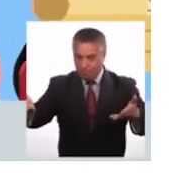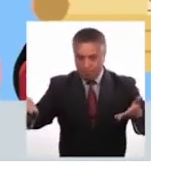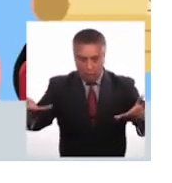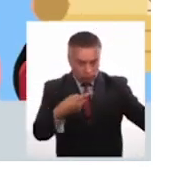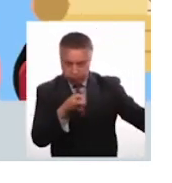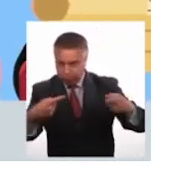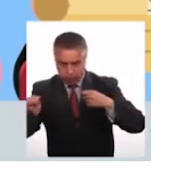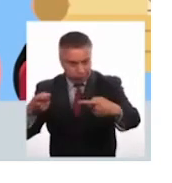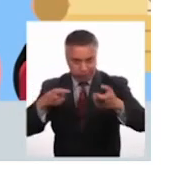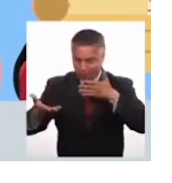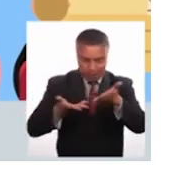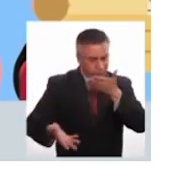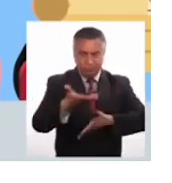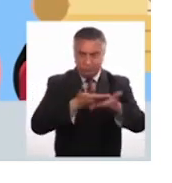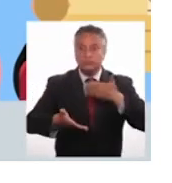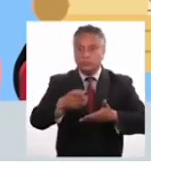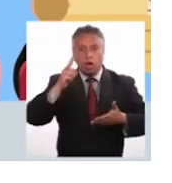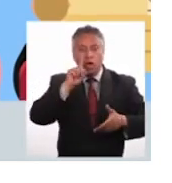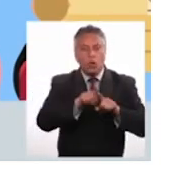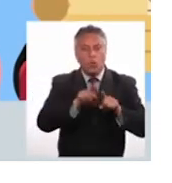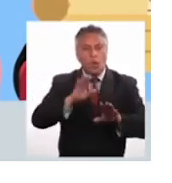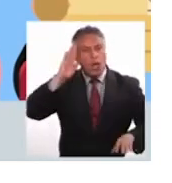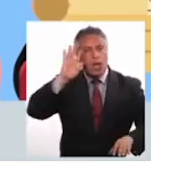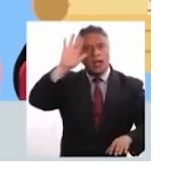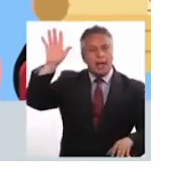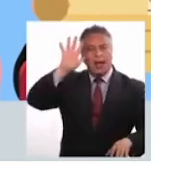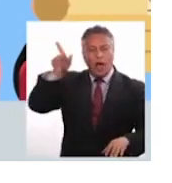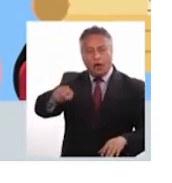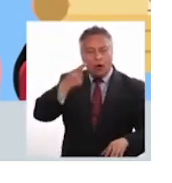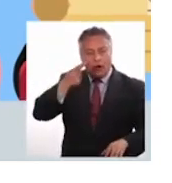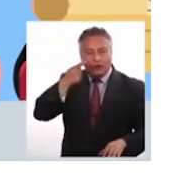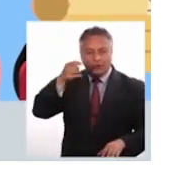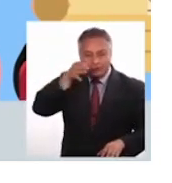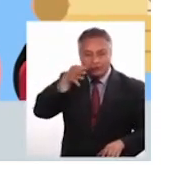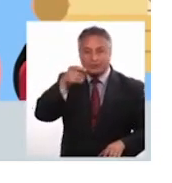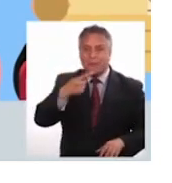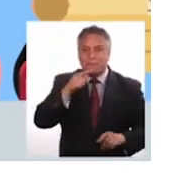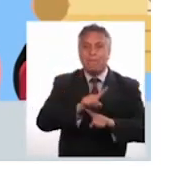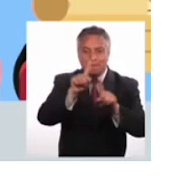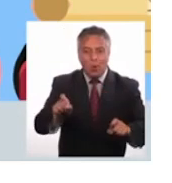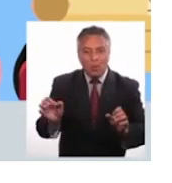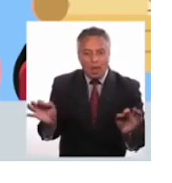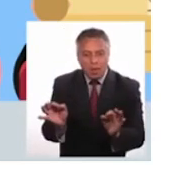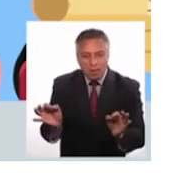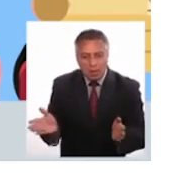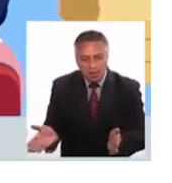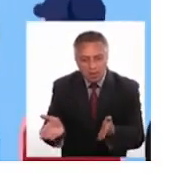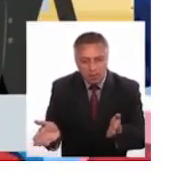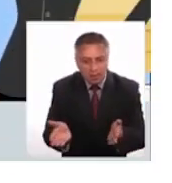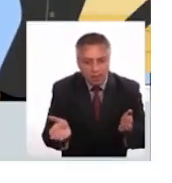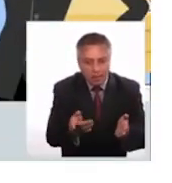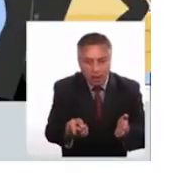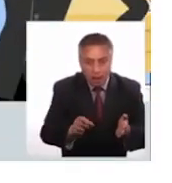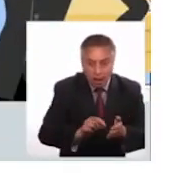discutir, aprovechando para llevarlos y llevarlas a escenarios cotidianos que pongan en ejercicio lo aprendido con preguntas orientadoras.